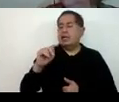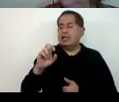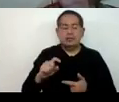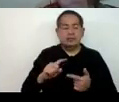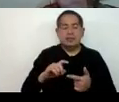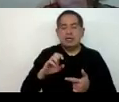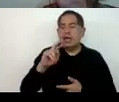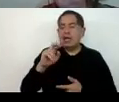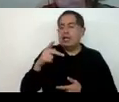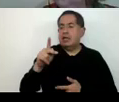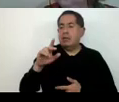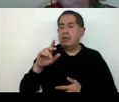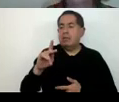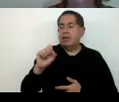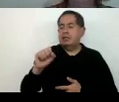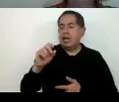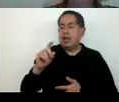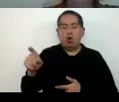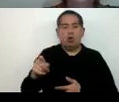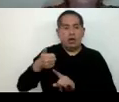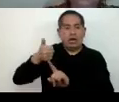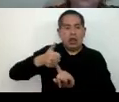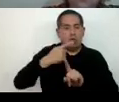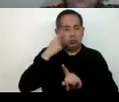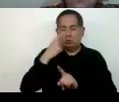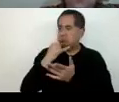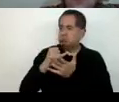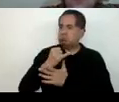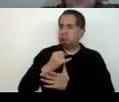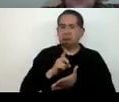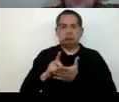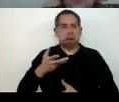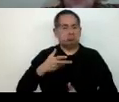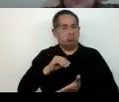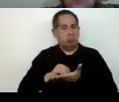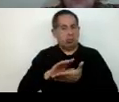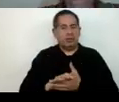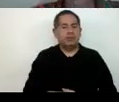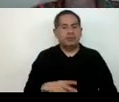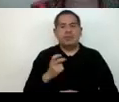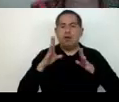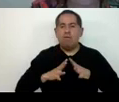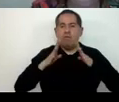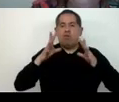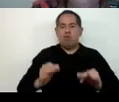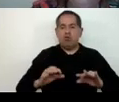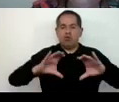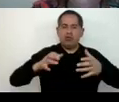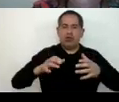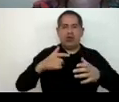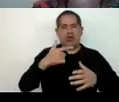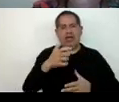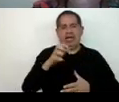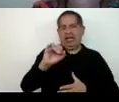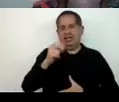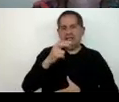Pescador, cada quien por su propio derecho. La Constitución Legal de Geisha requirió la conformación de un equipo